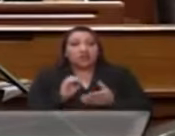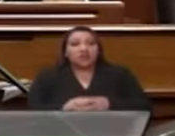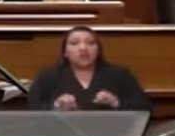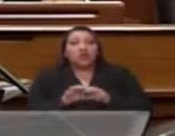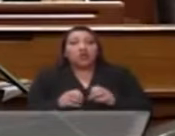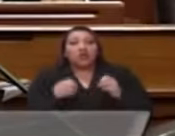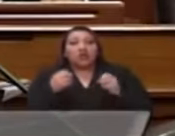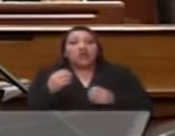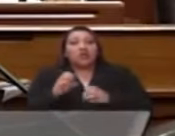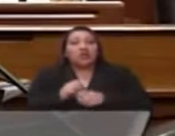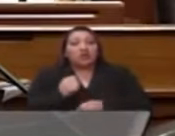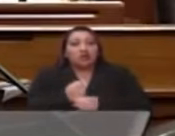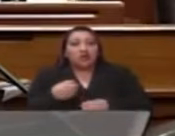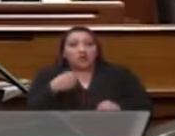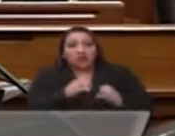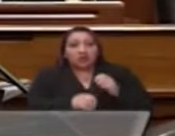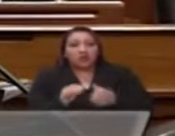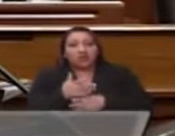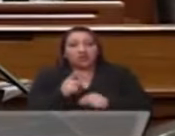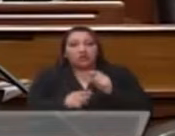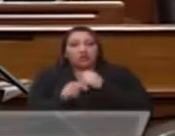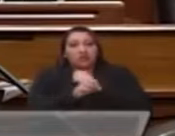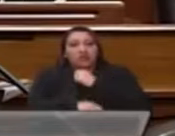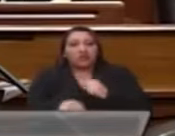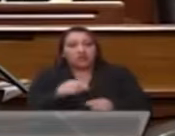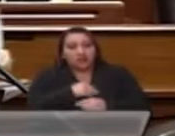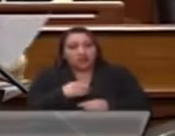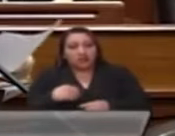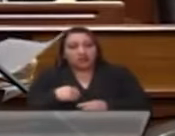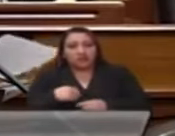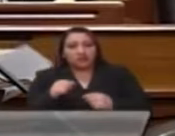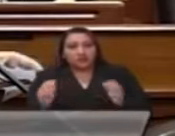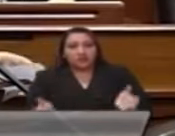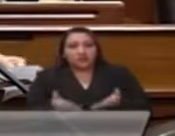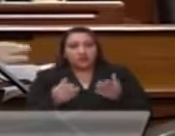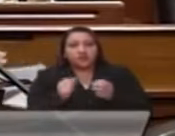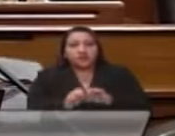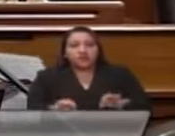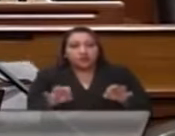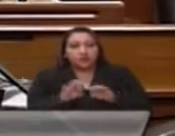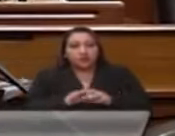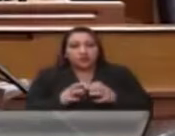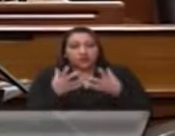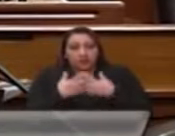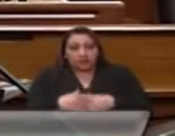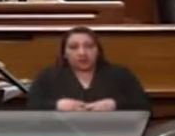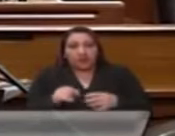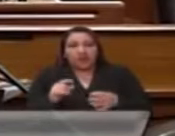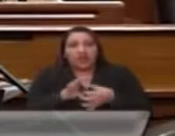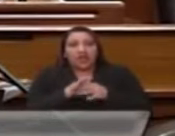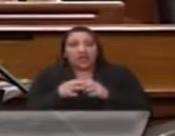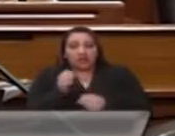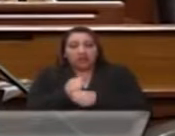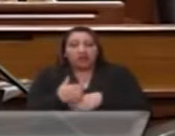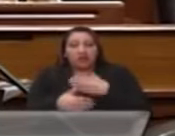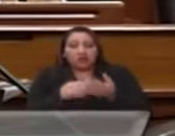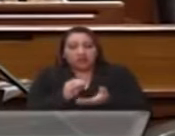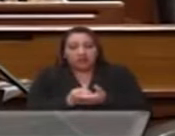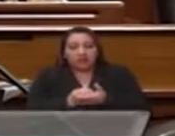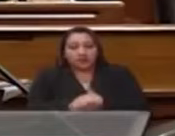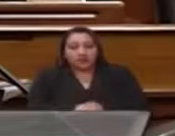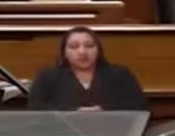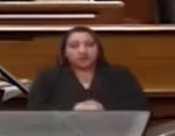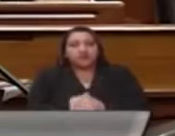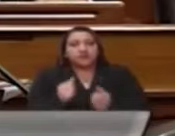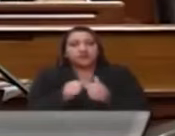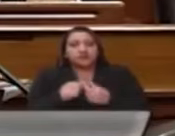nuevas oportunidades de cooperación entre los países miembros y promover plataformas industriales y cadenas productivas